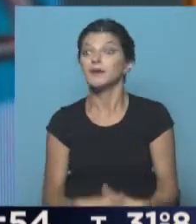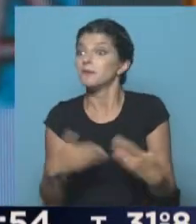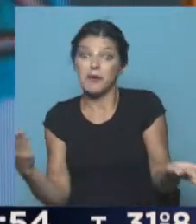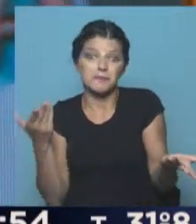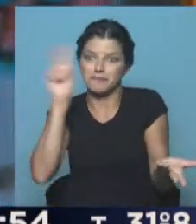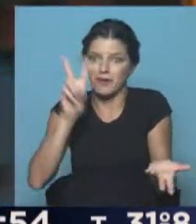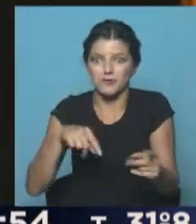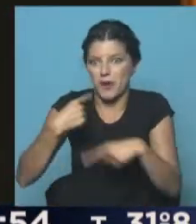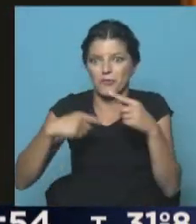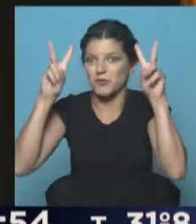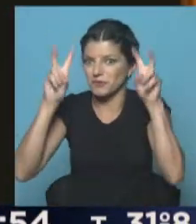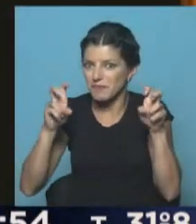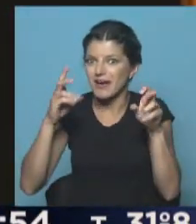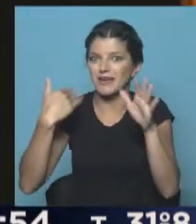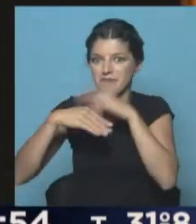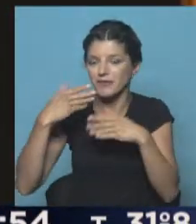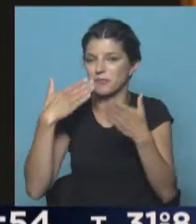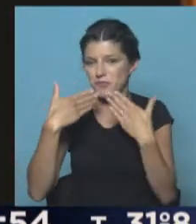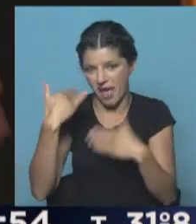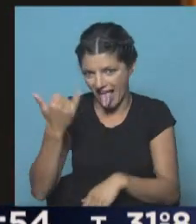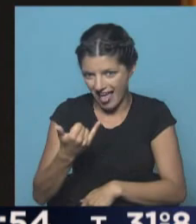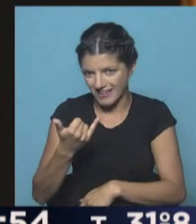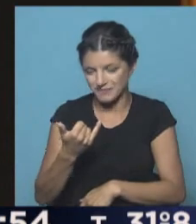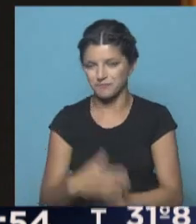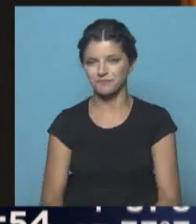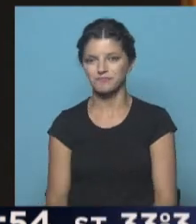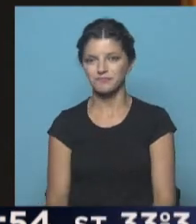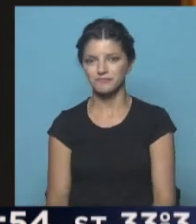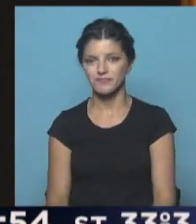sigue siendo uno de los temas que más nos convoca en general. Vamos a seguir hablando de este tema.